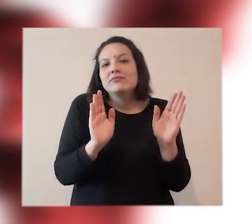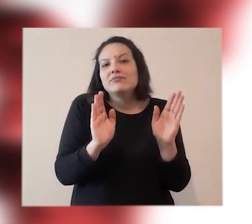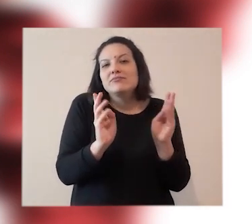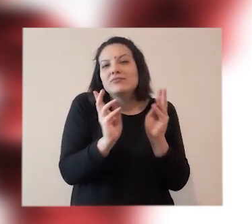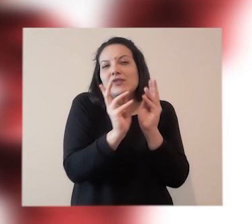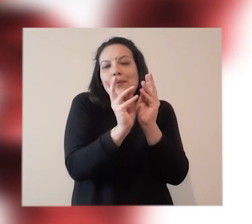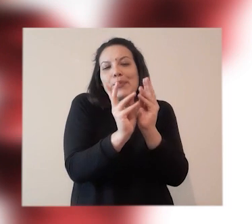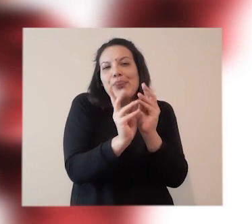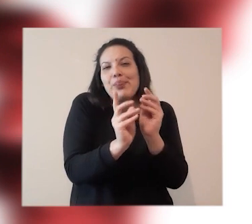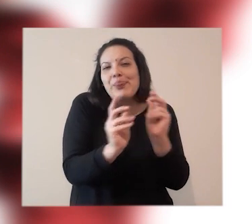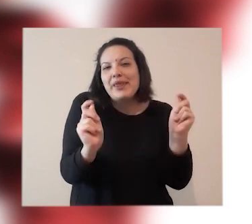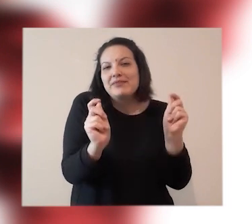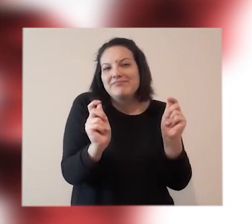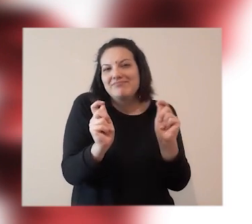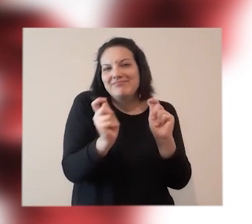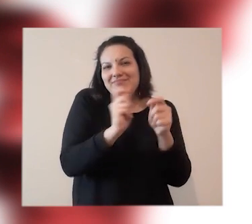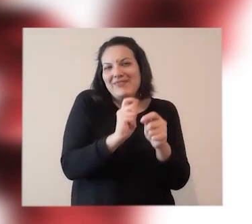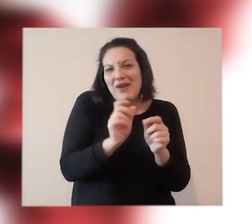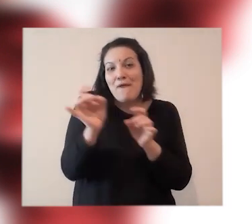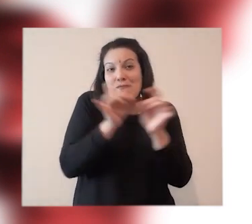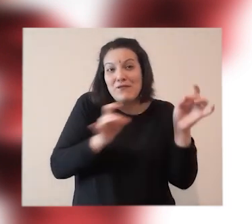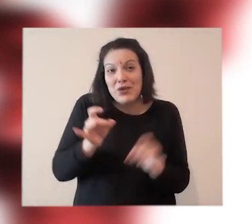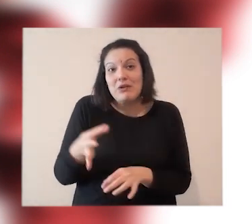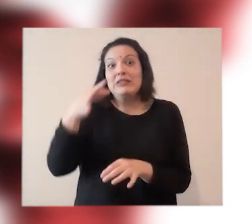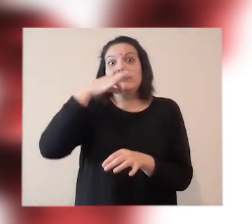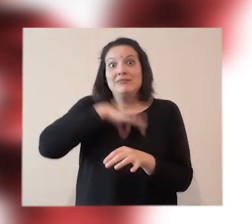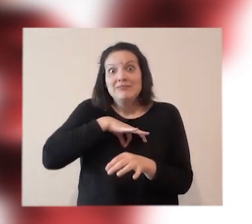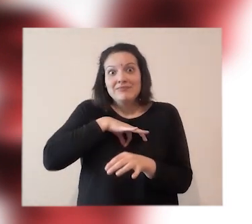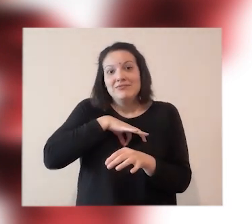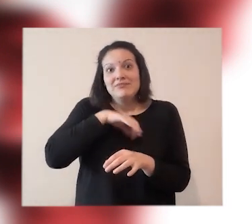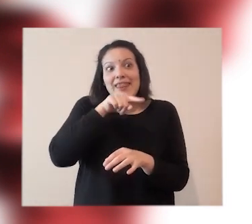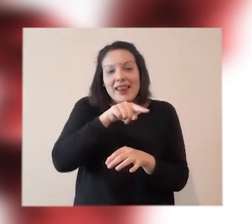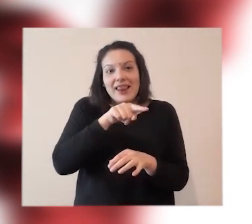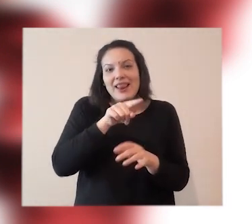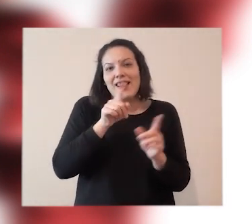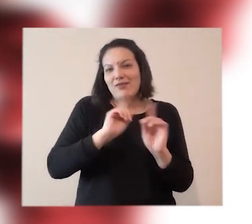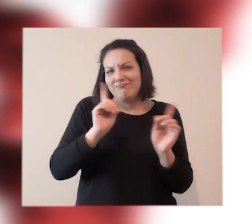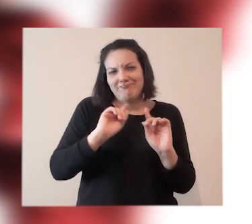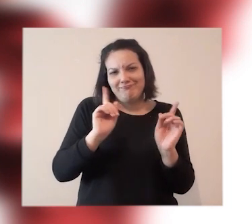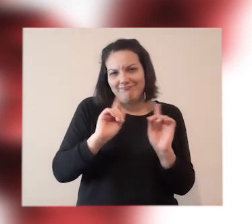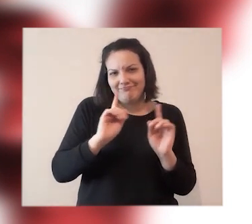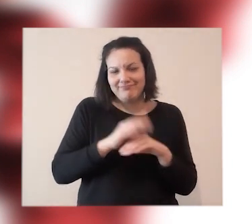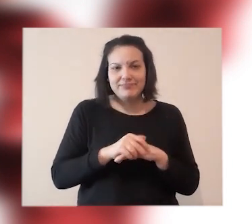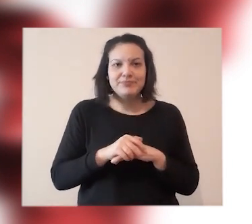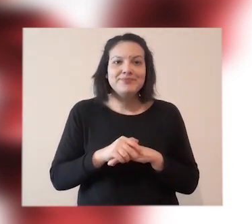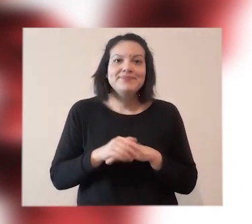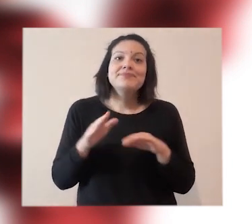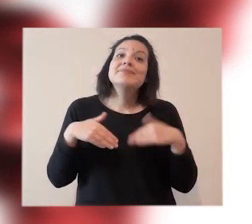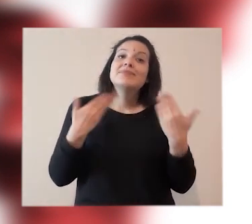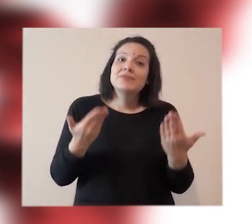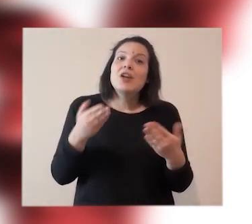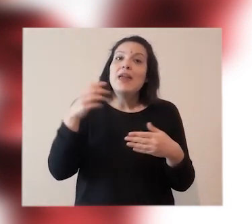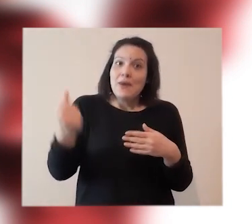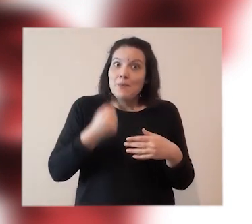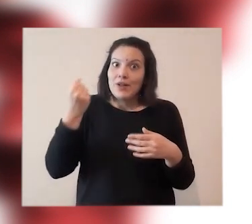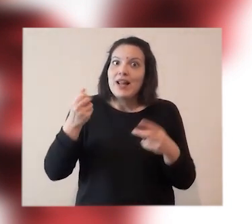su estructura y por supuesto ahí el virus ya no tiene posibilidad de poder permanecer. Entonces es muy